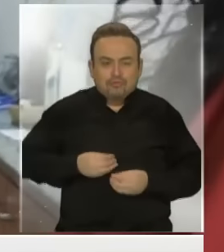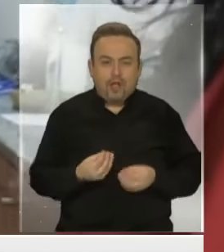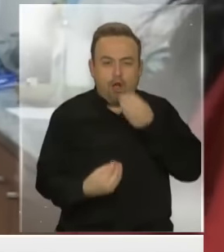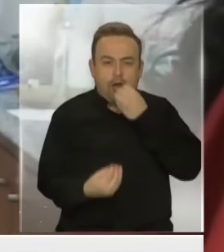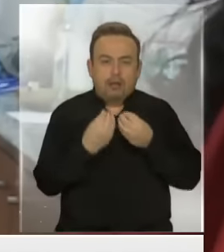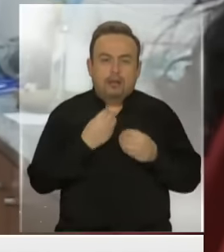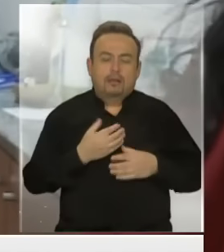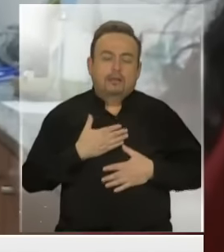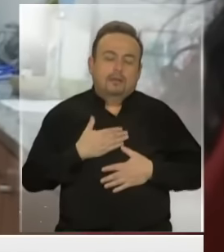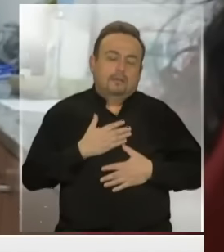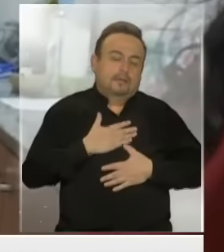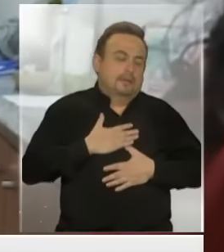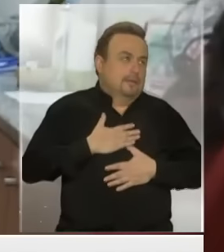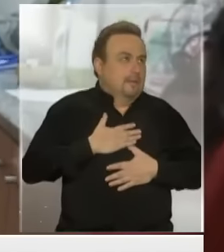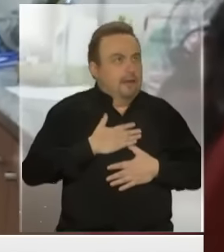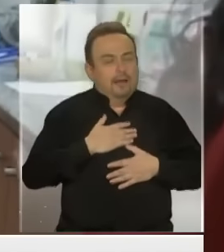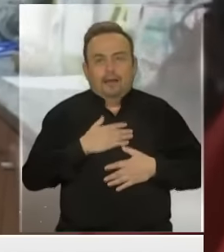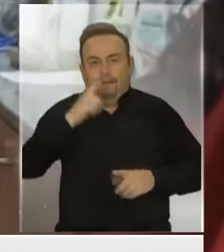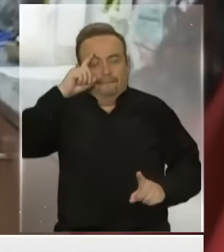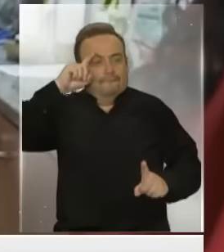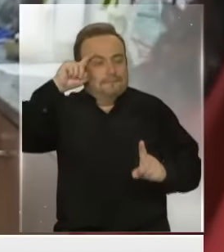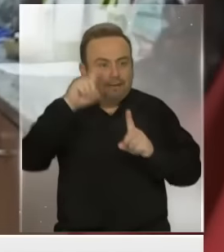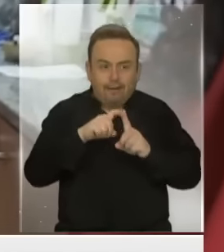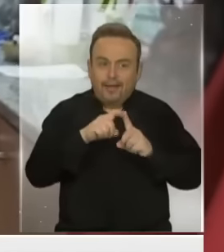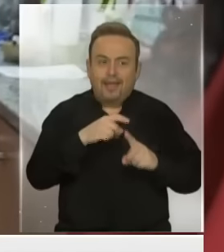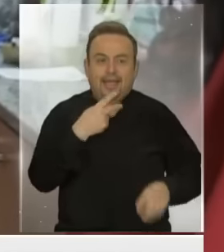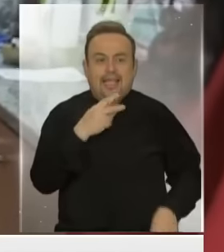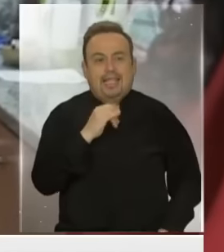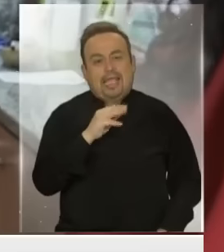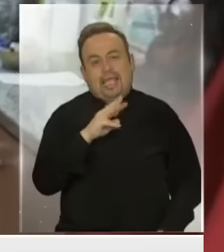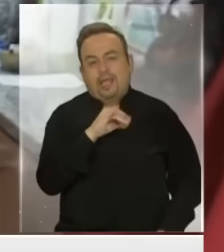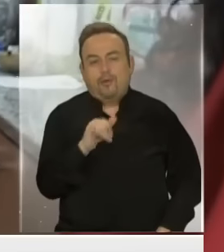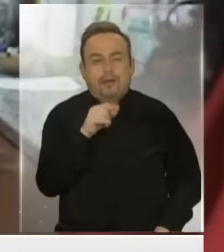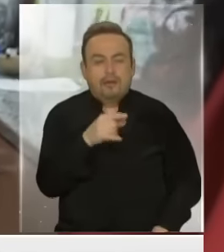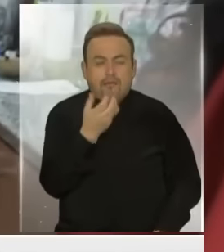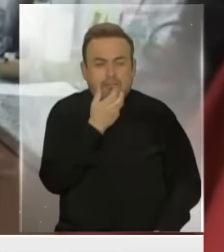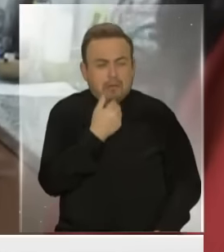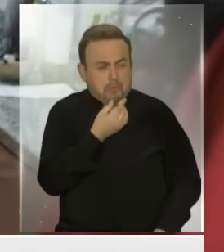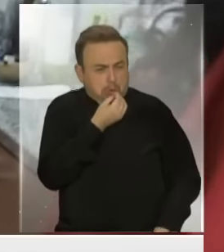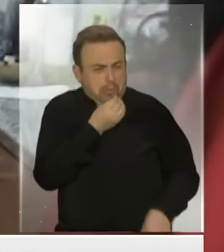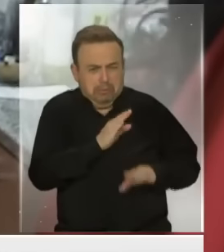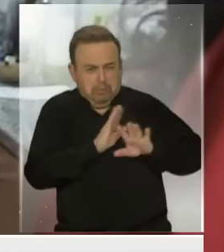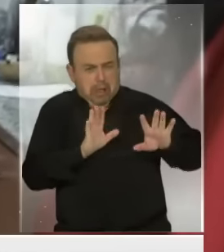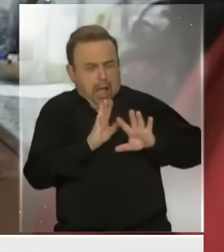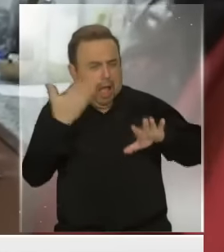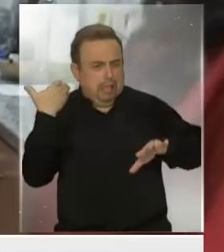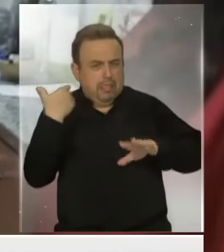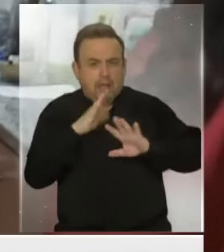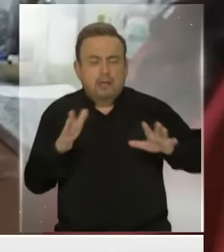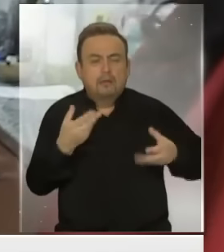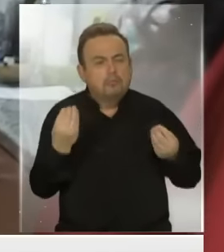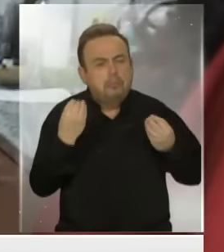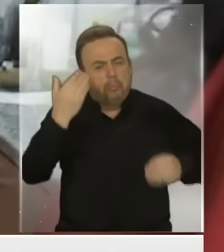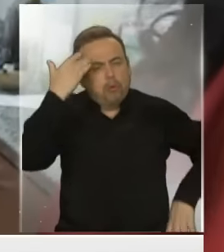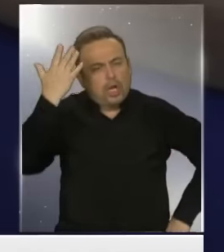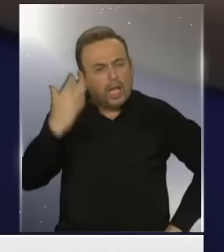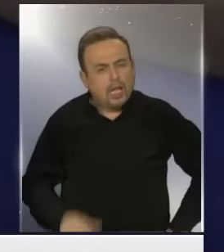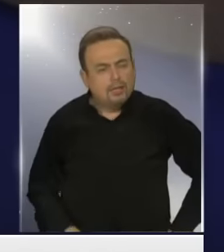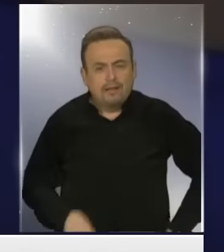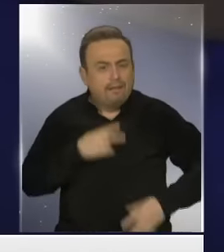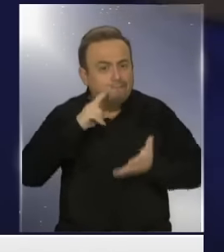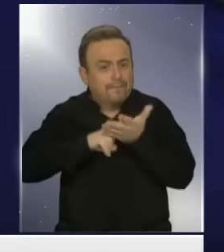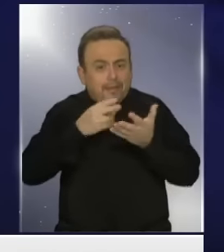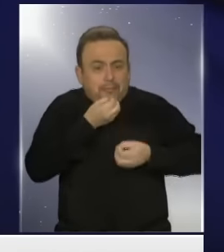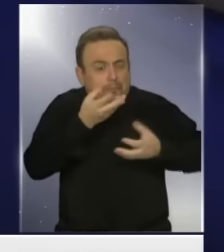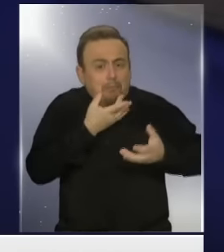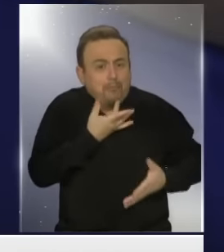Me encanta el kiwi, me volví adicta al kiwi. Era una fruta que yo no consumía, yo no sé por qué. La verdad, no te puedo